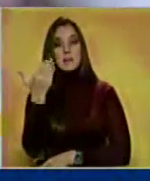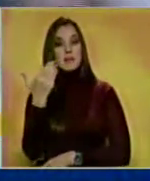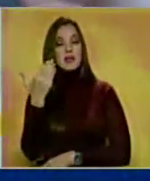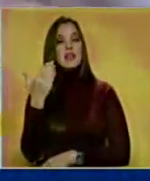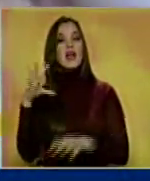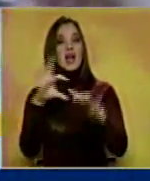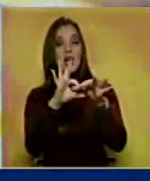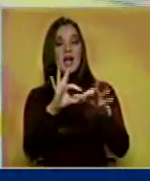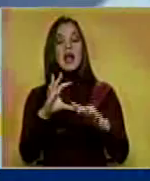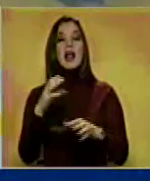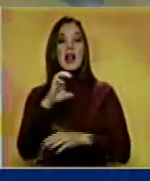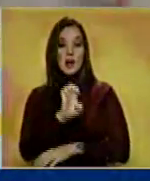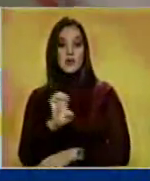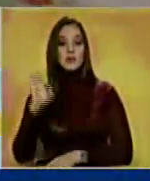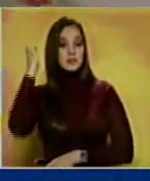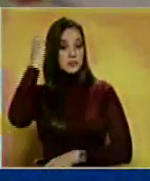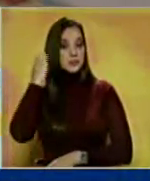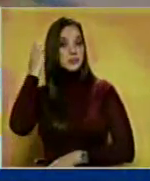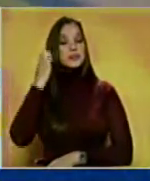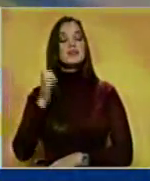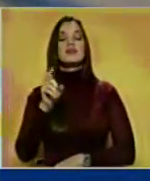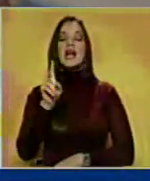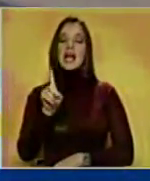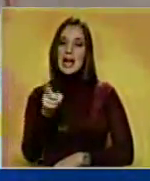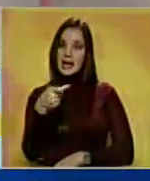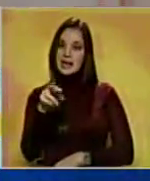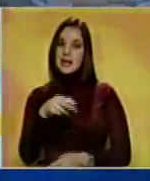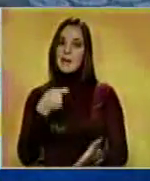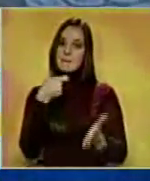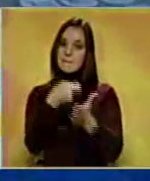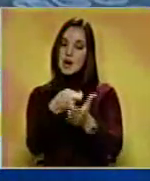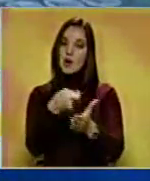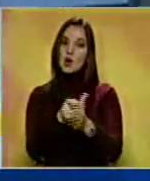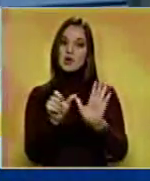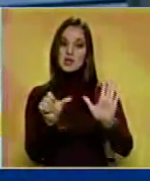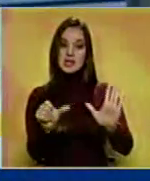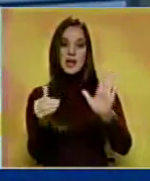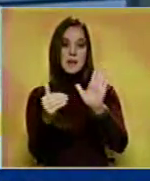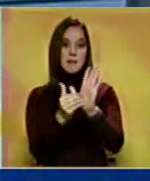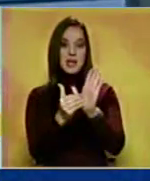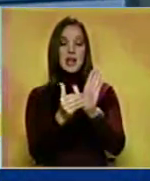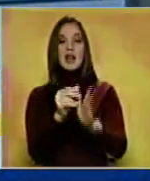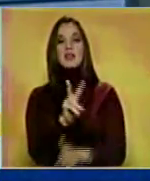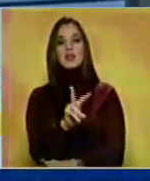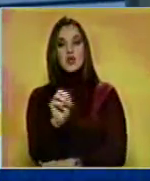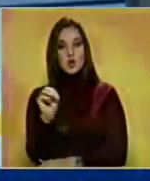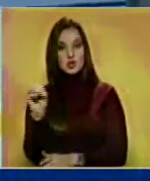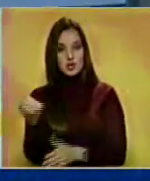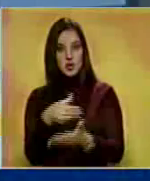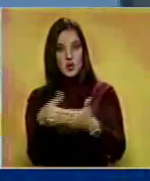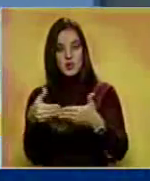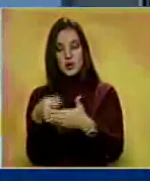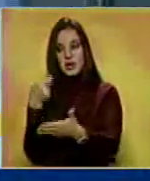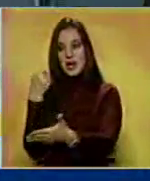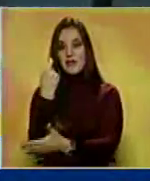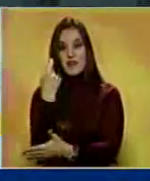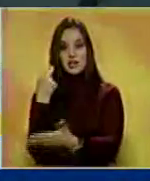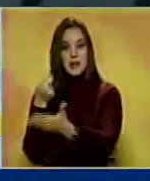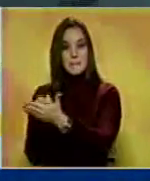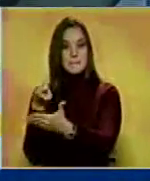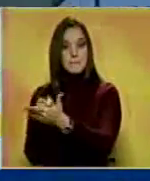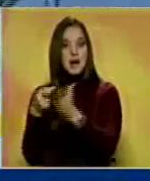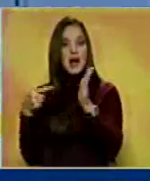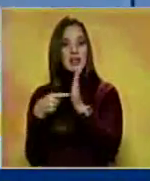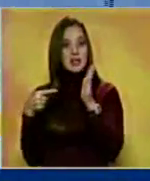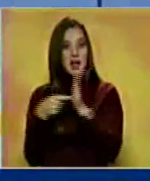además grecia inició el proceso de pago de 6 mil 200 millones de euros que adeudan al banco central europeo y al